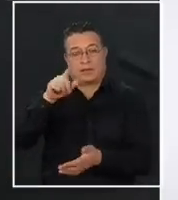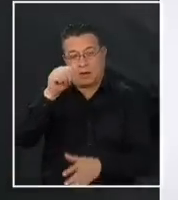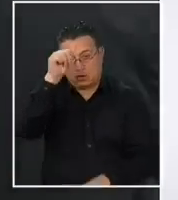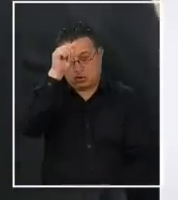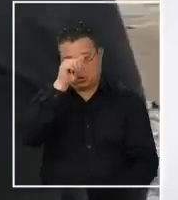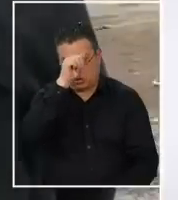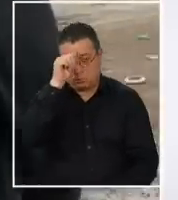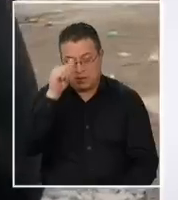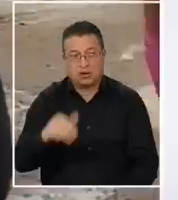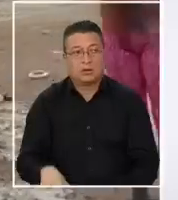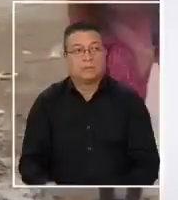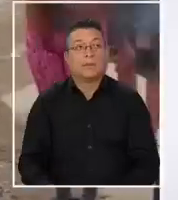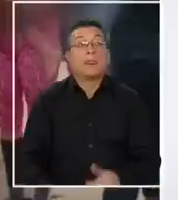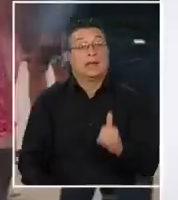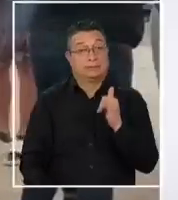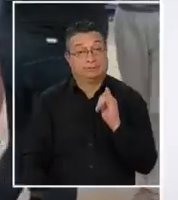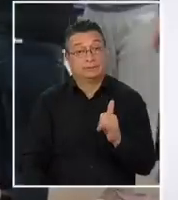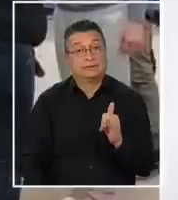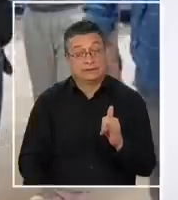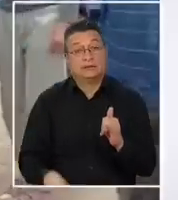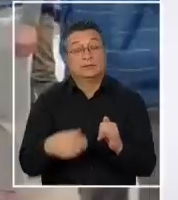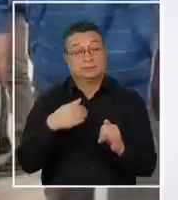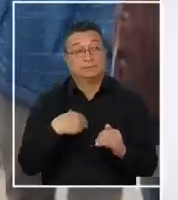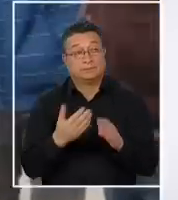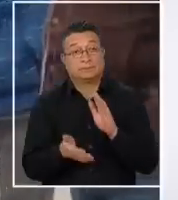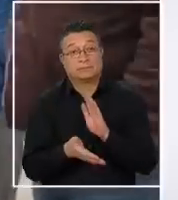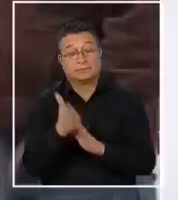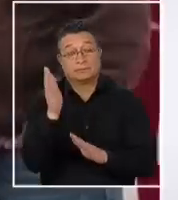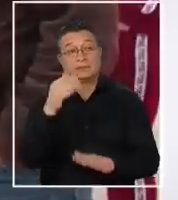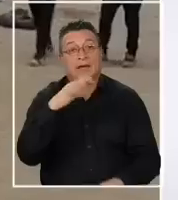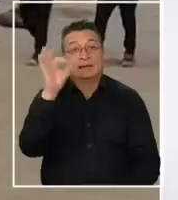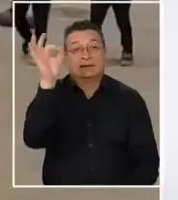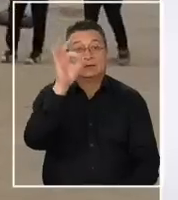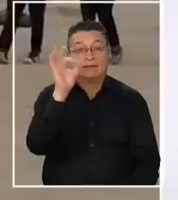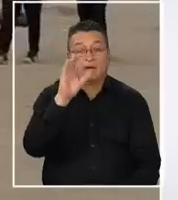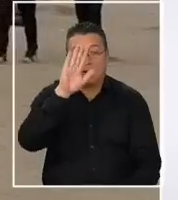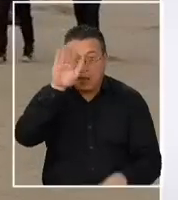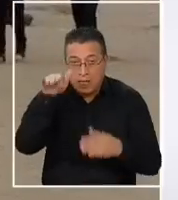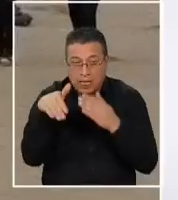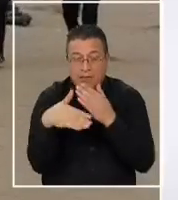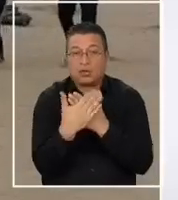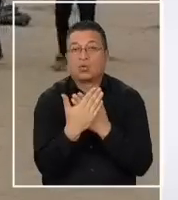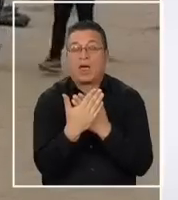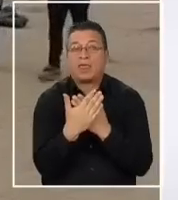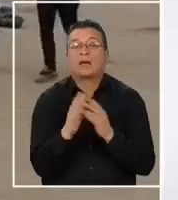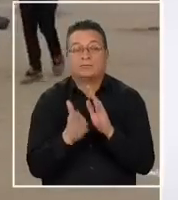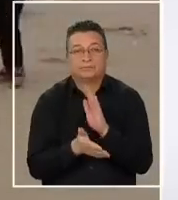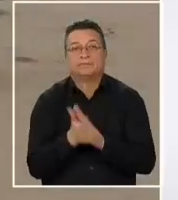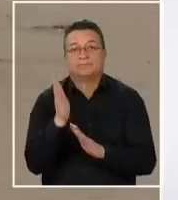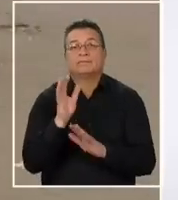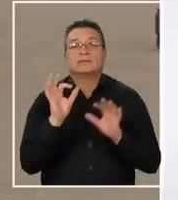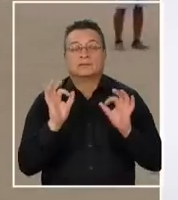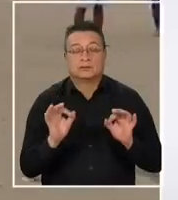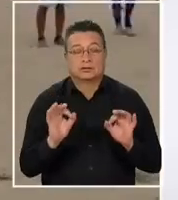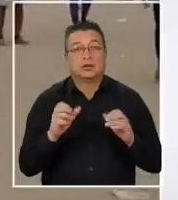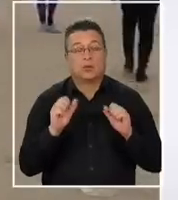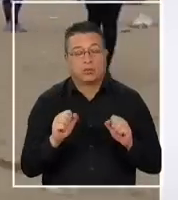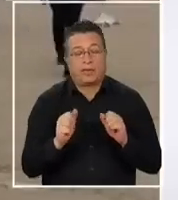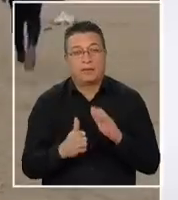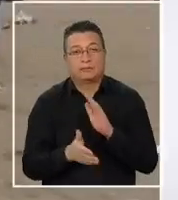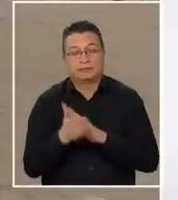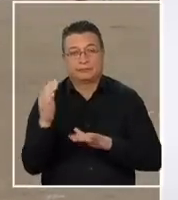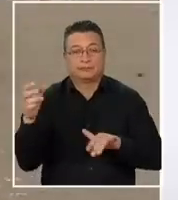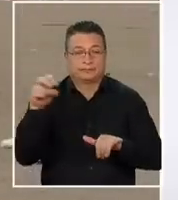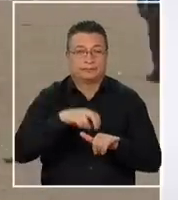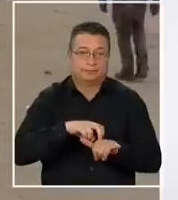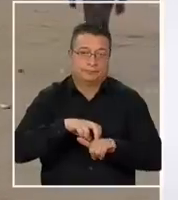domingo. Sí, nos van a sacar creo que el sábado en la madrugada. Y sí, es la única manera de poder salir de acá.